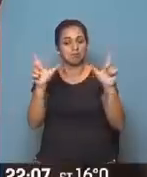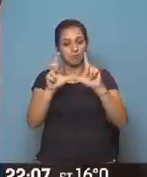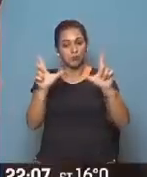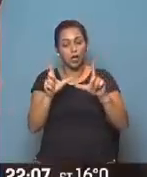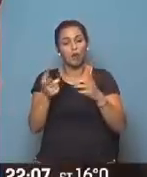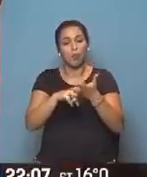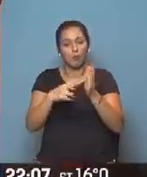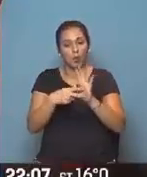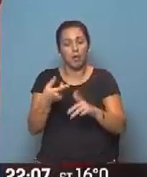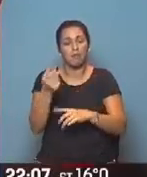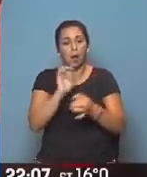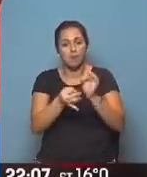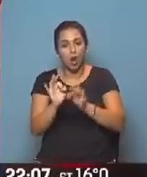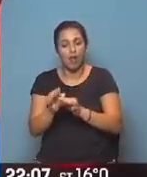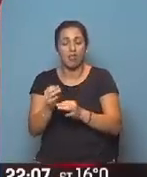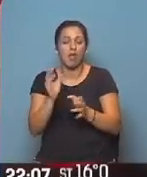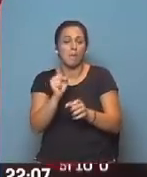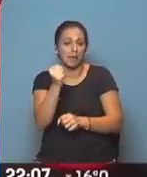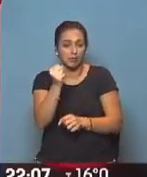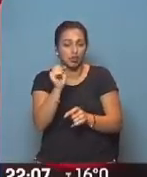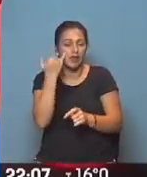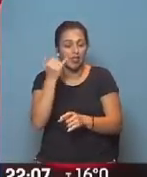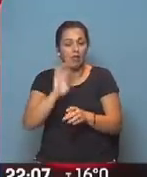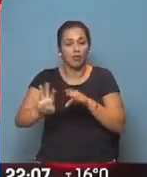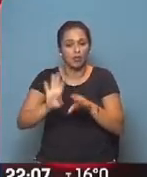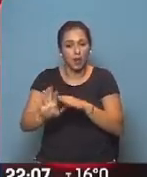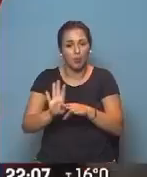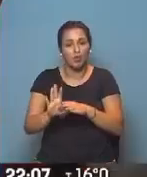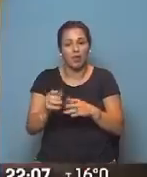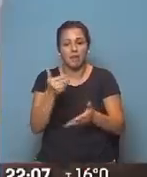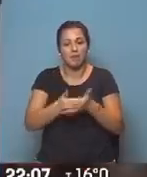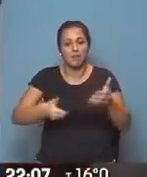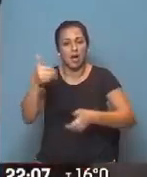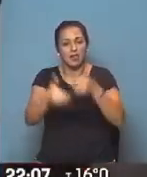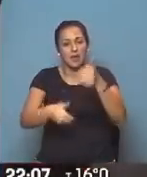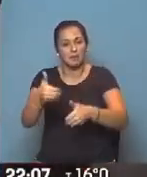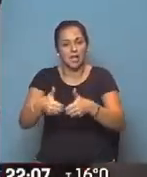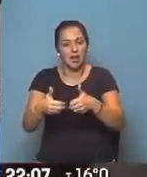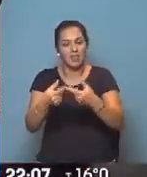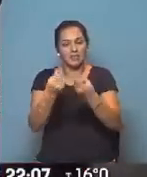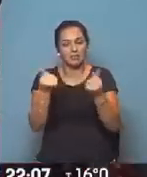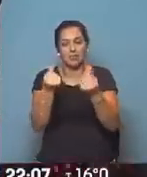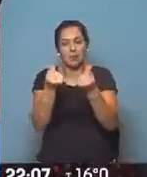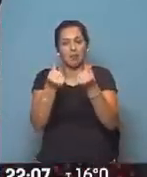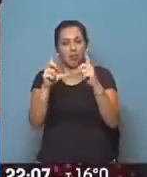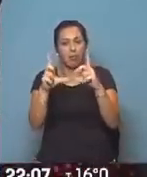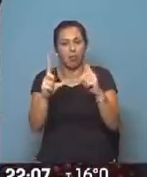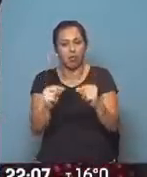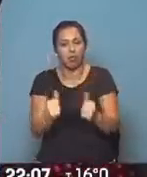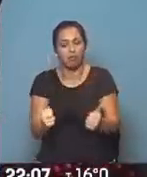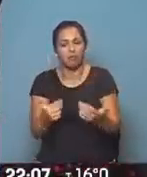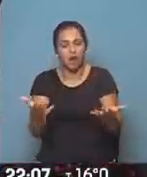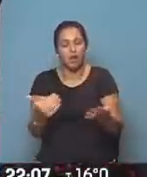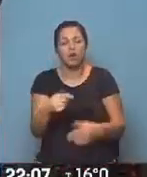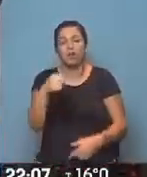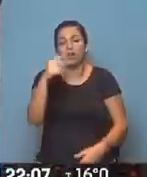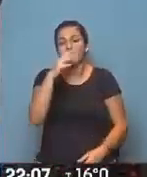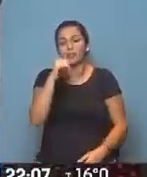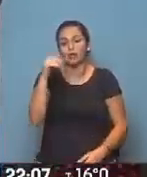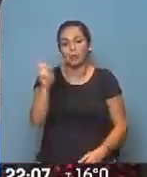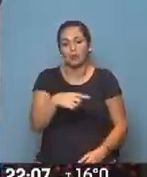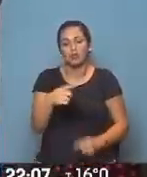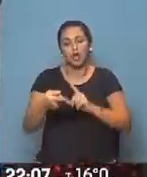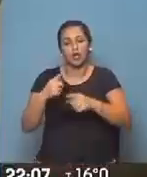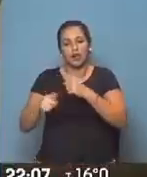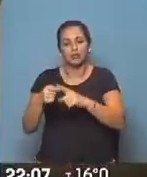y de deuda que tomó la forma de una rápida fuga de capitales y una devaluación de la lira turca de un 14% con